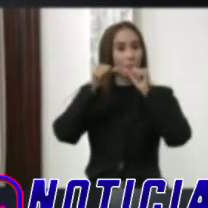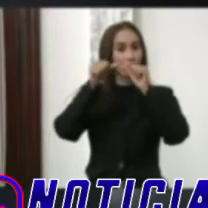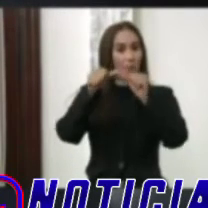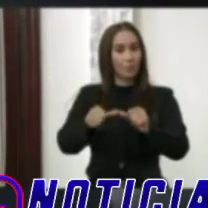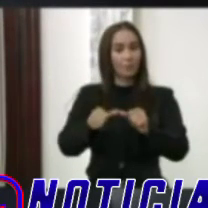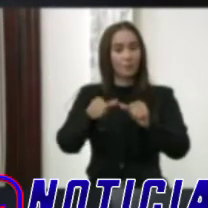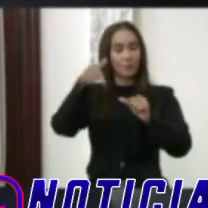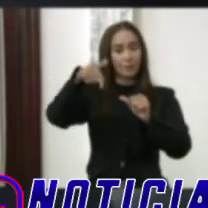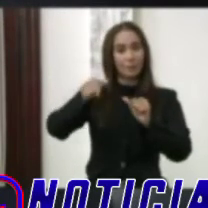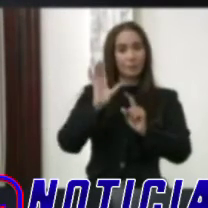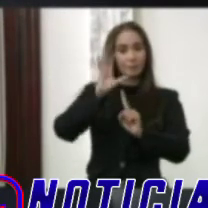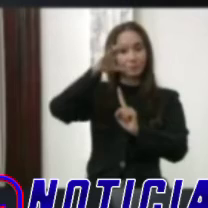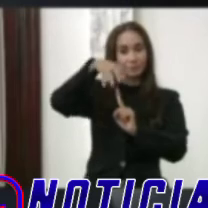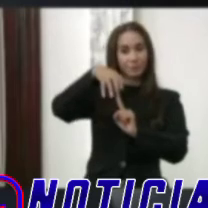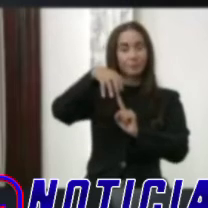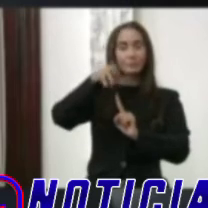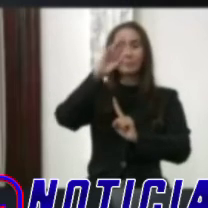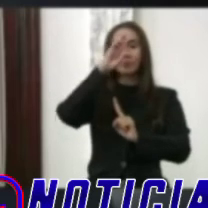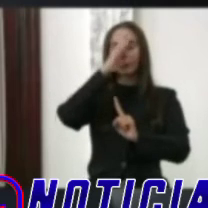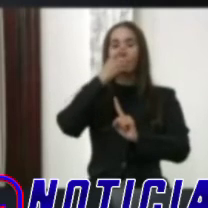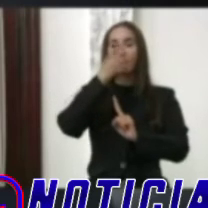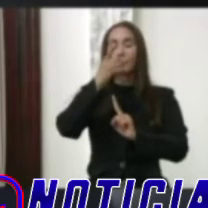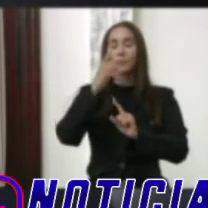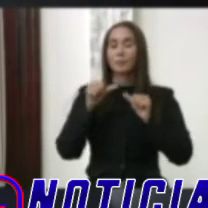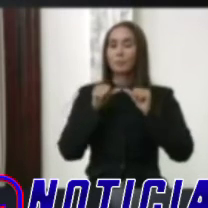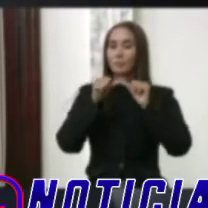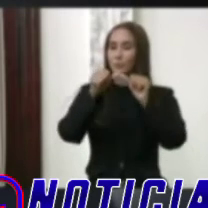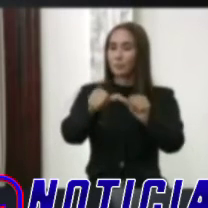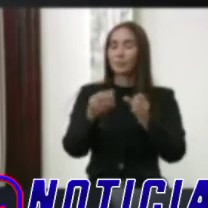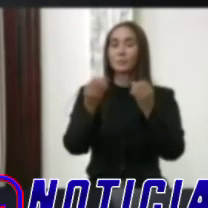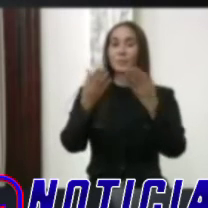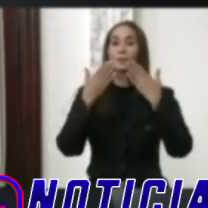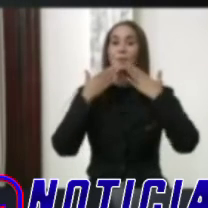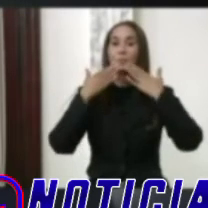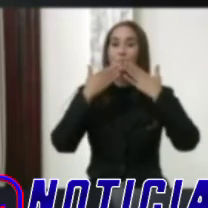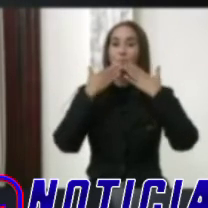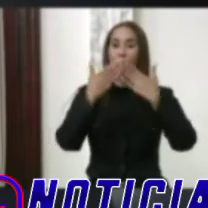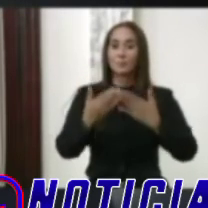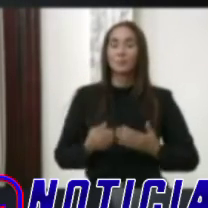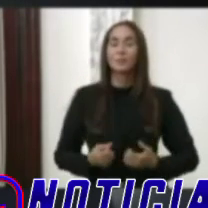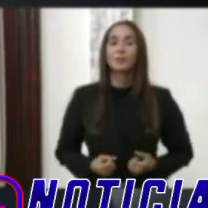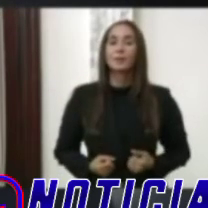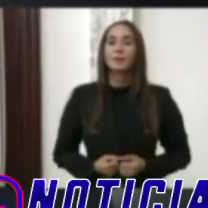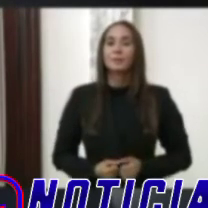Palacio Presidencial de la República Dominicana. Muchas gracias.